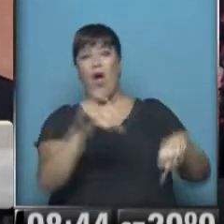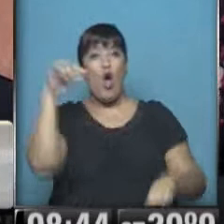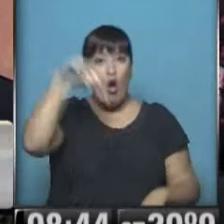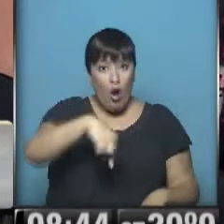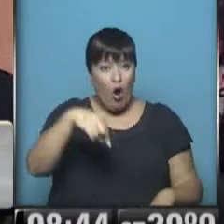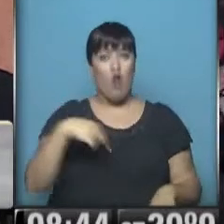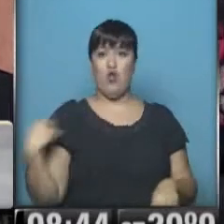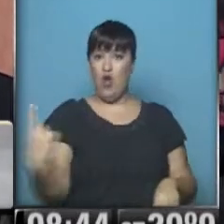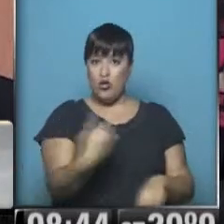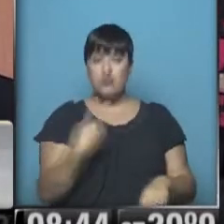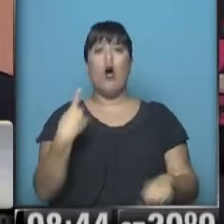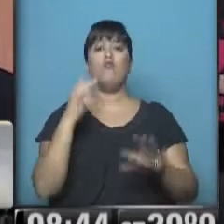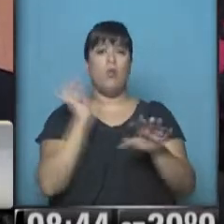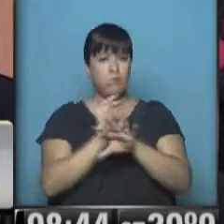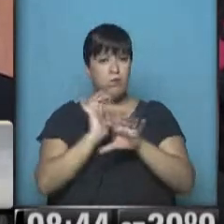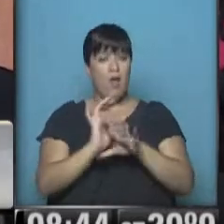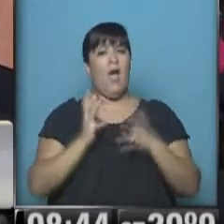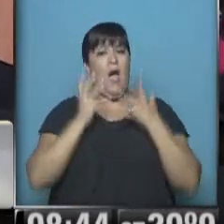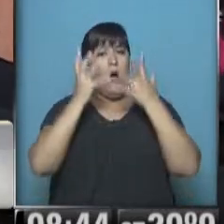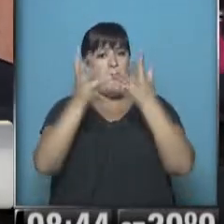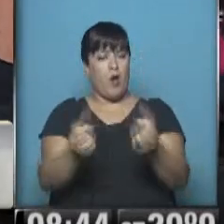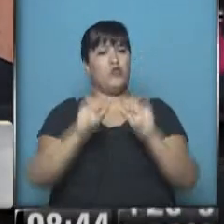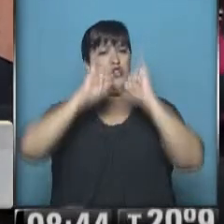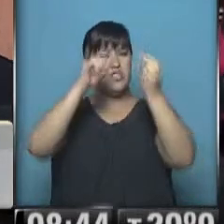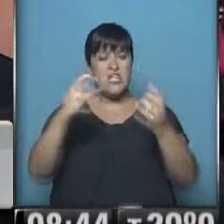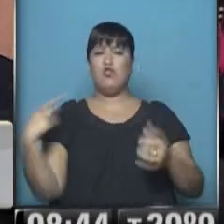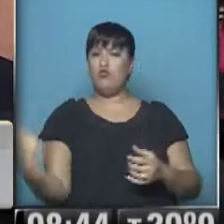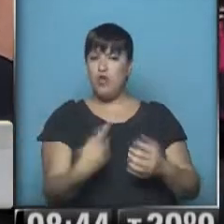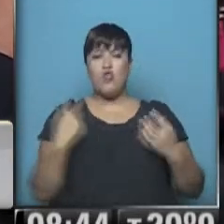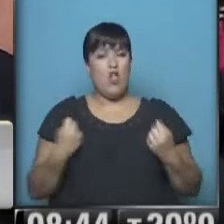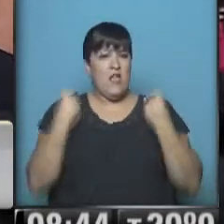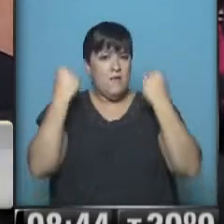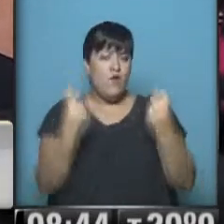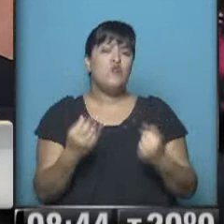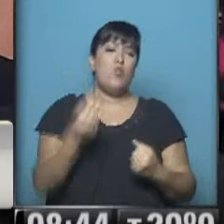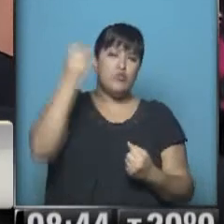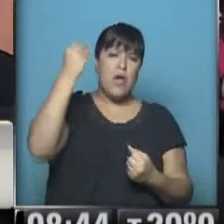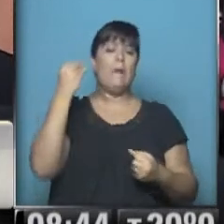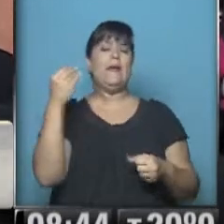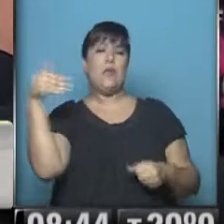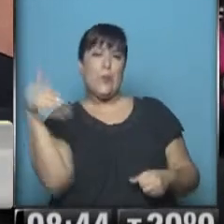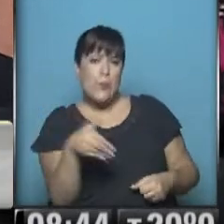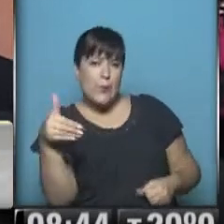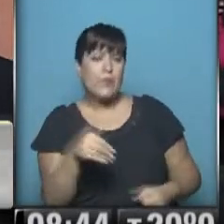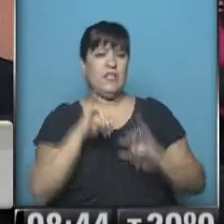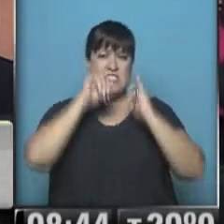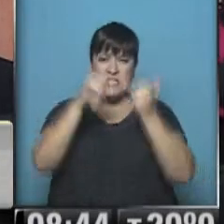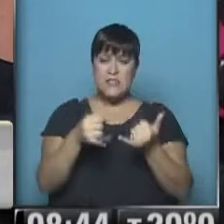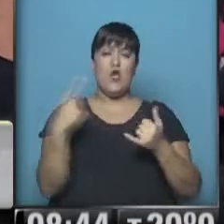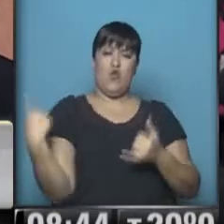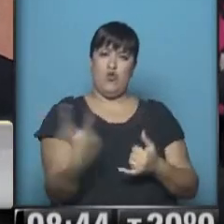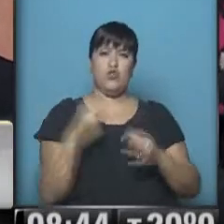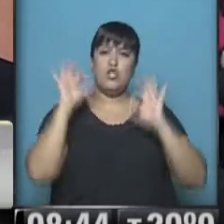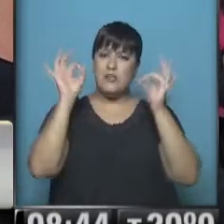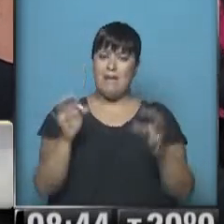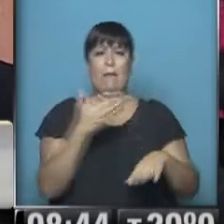ser nosotros quienes estamos de alguna manera haciendo este esfuerzo, si bien muchas veces tarde y si bien muchas veces uno sabe que